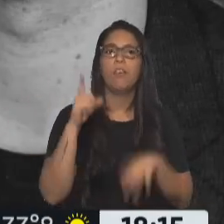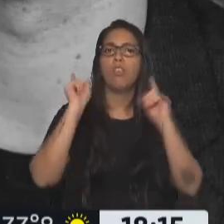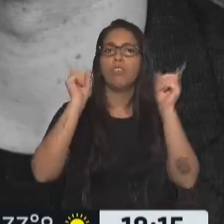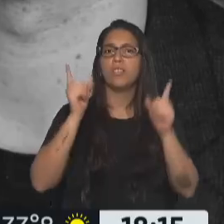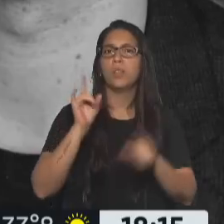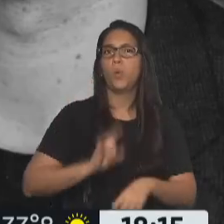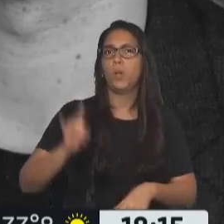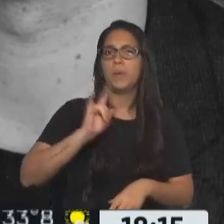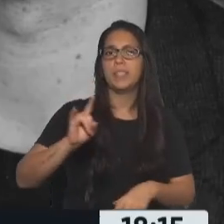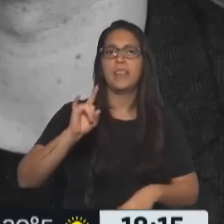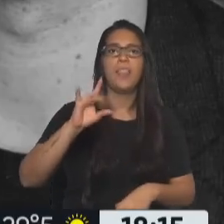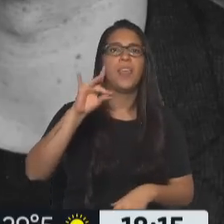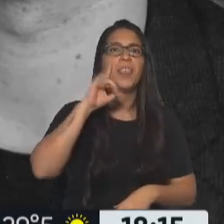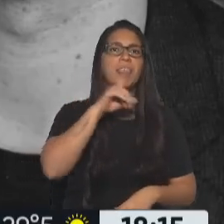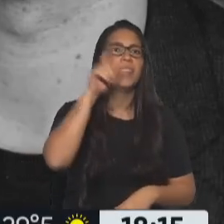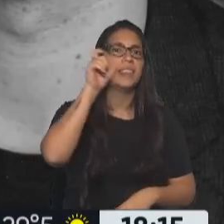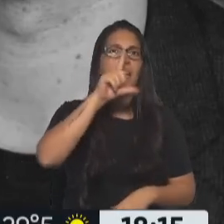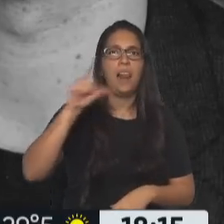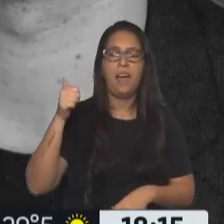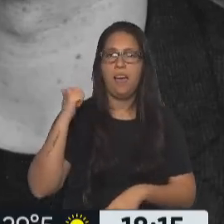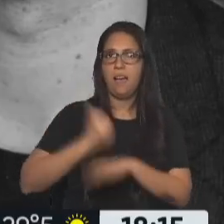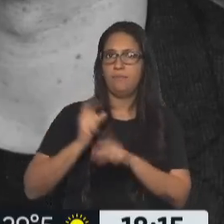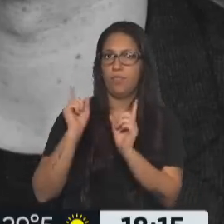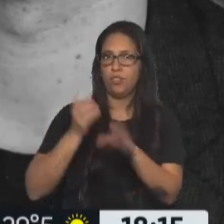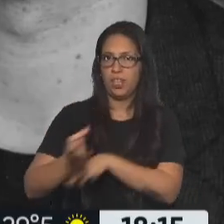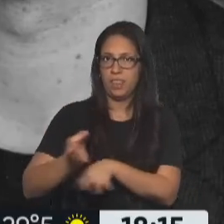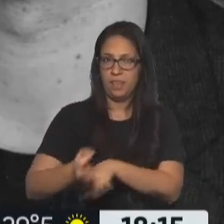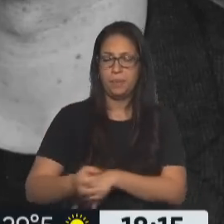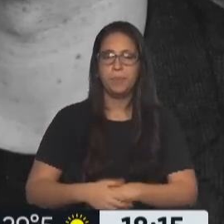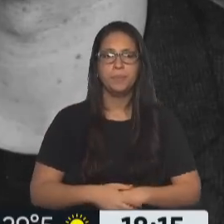de la Universidad Torcuato Di Tella, entre otras